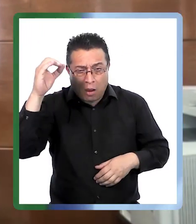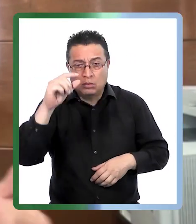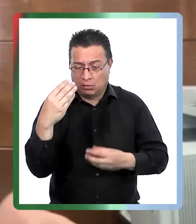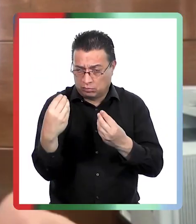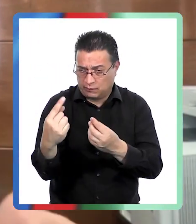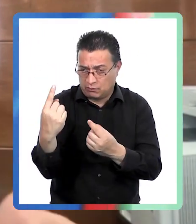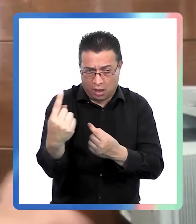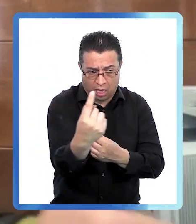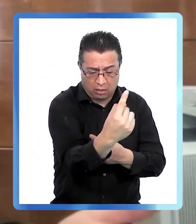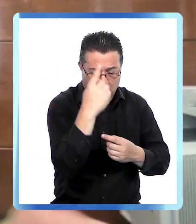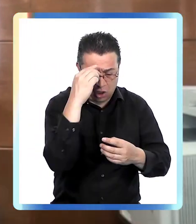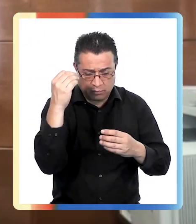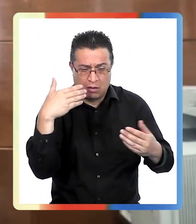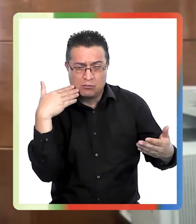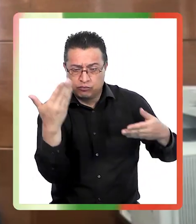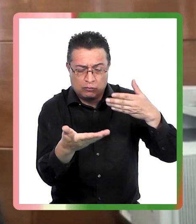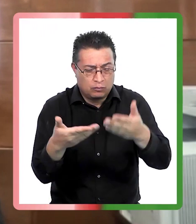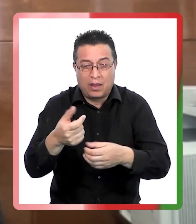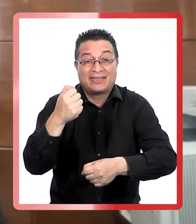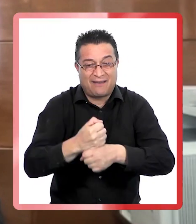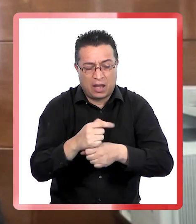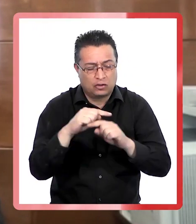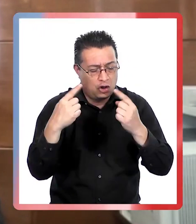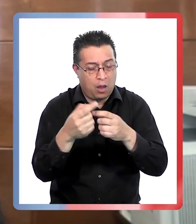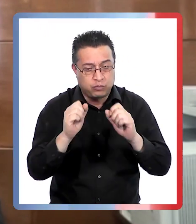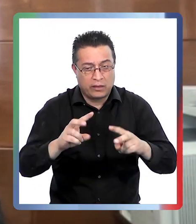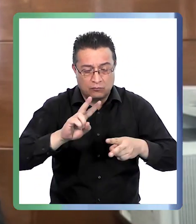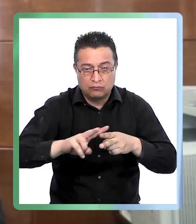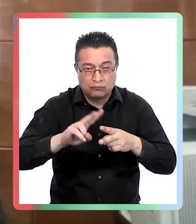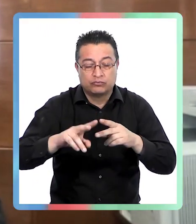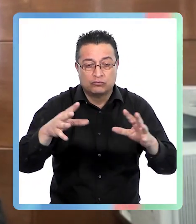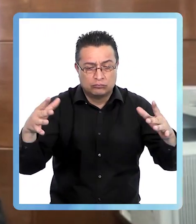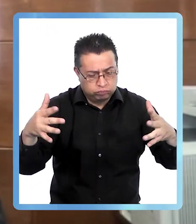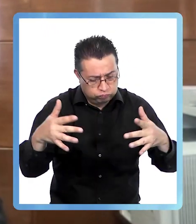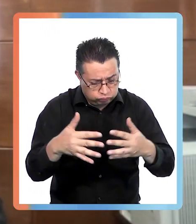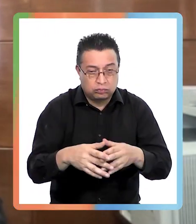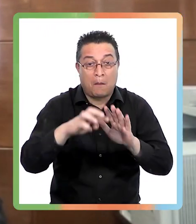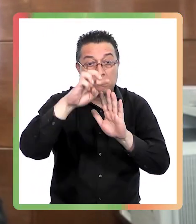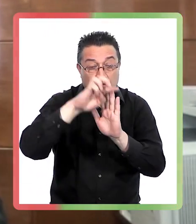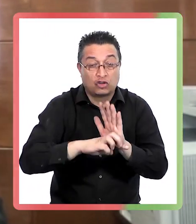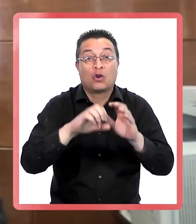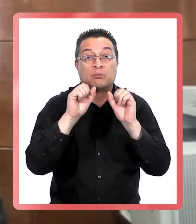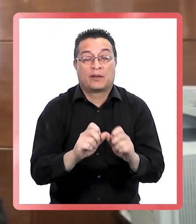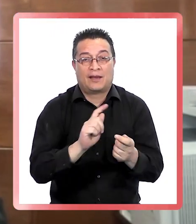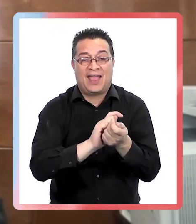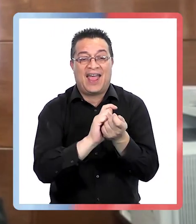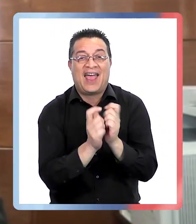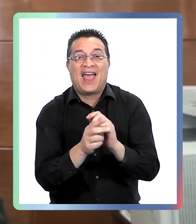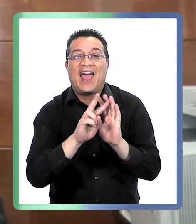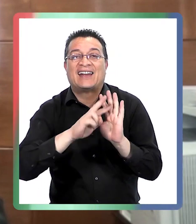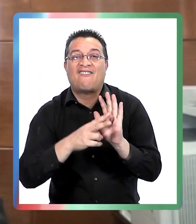muy legítimas además, y que estamos todas y todos trabajando en aquello para confluir en un proyecto que logre viabilizar una reforma a